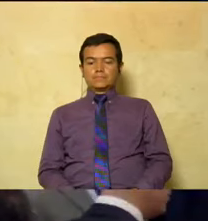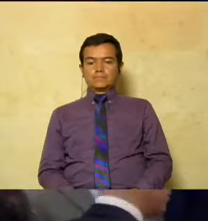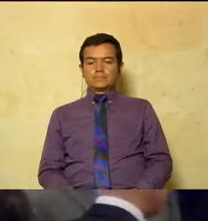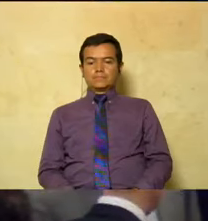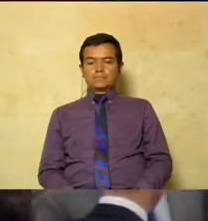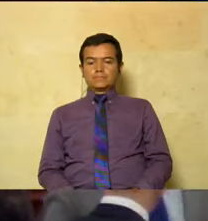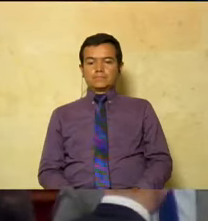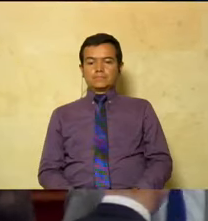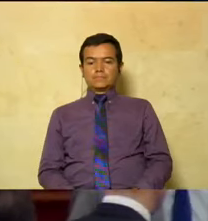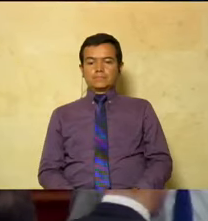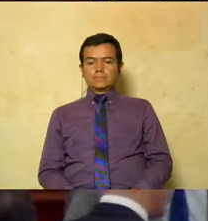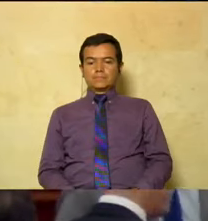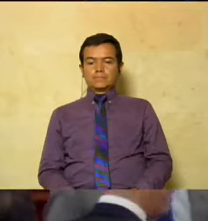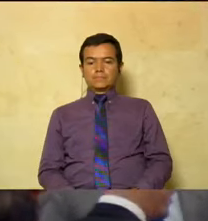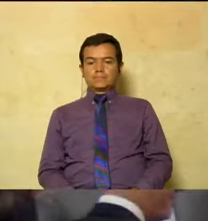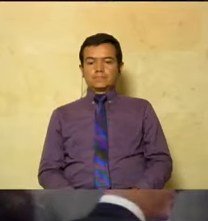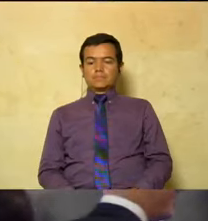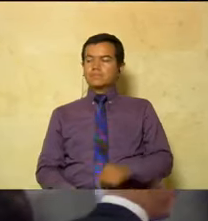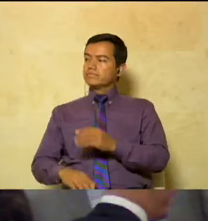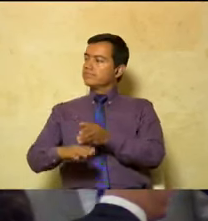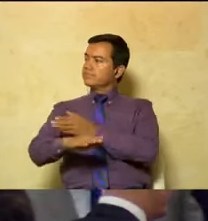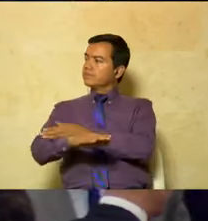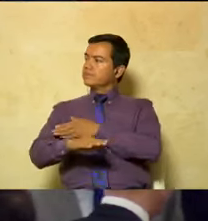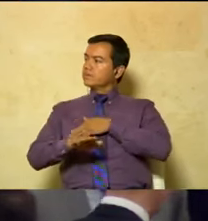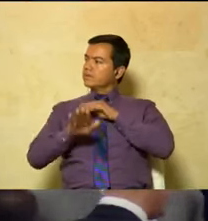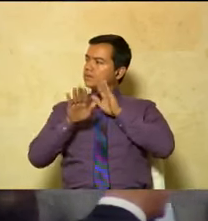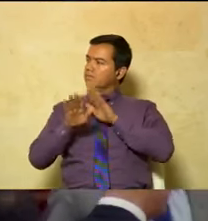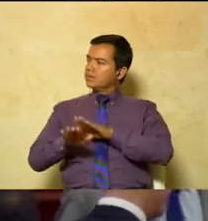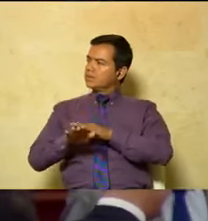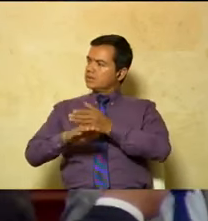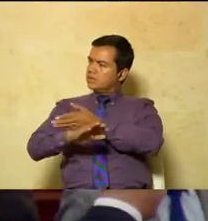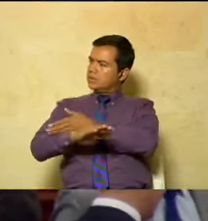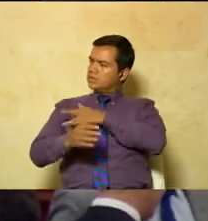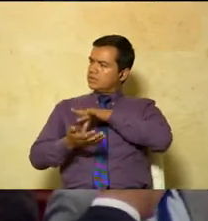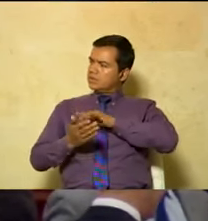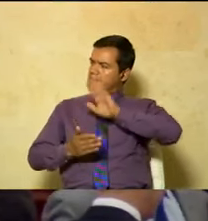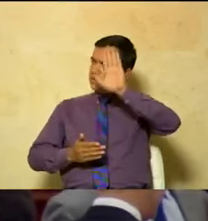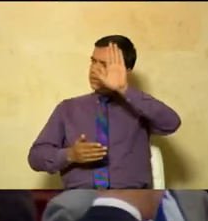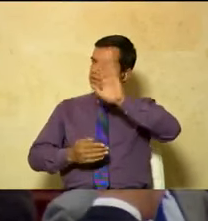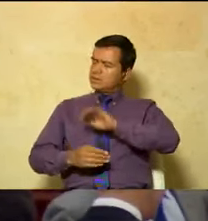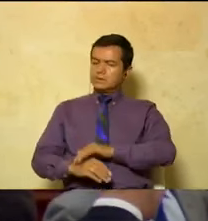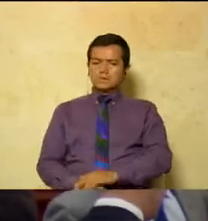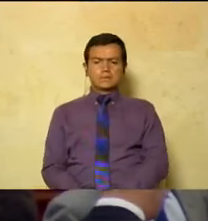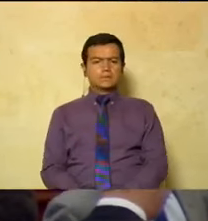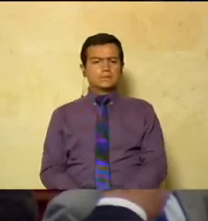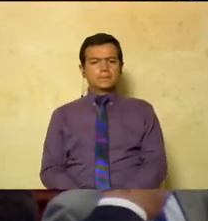legislativos había un representante que nos había solicitado la palabra